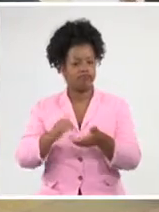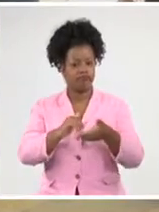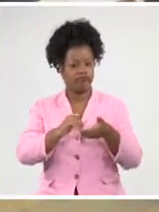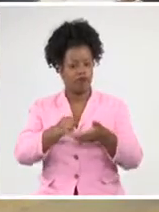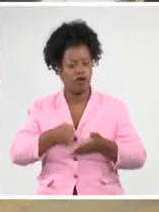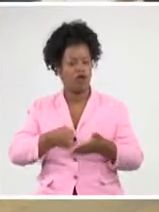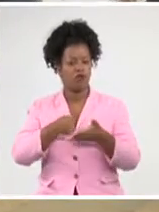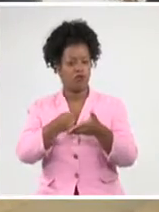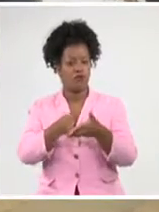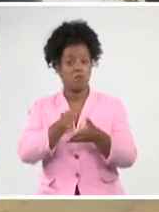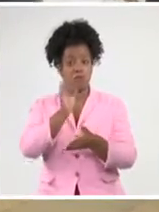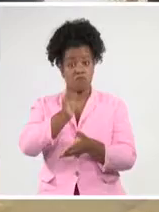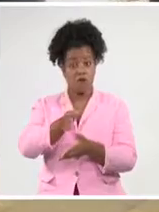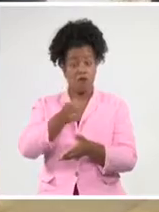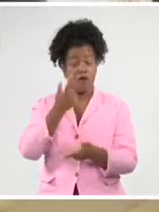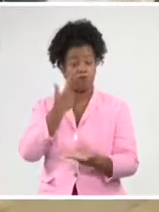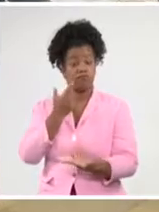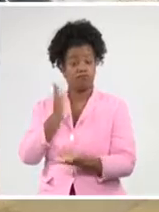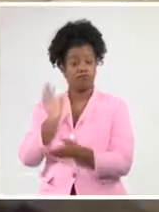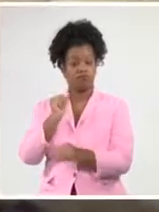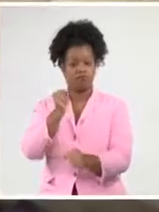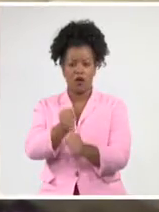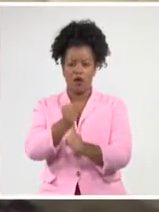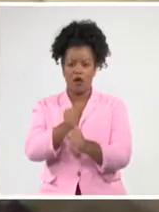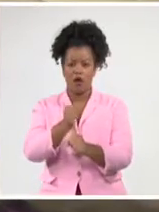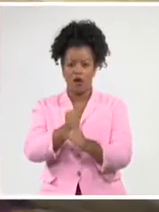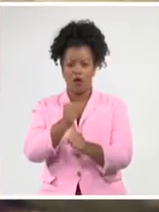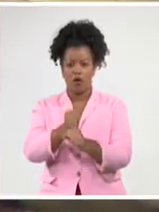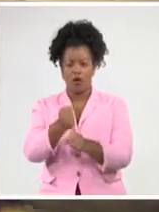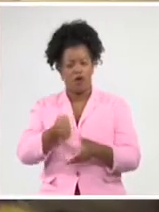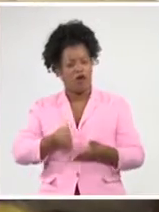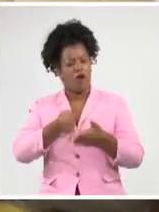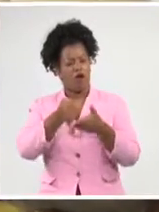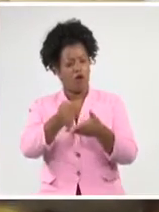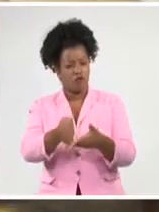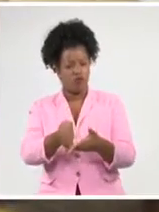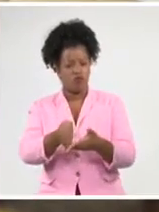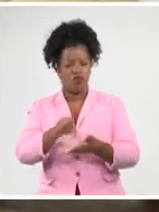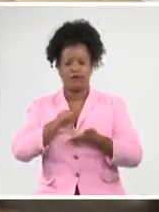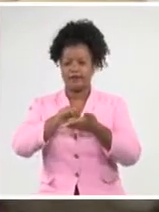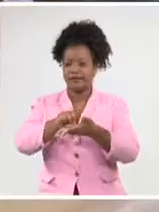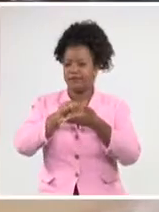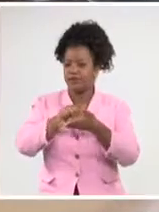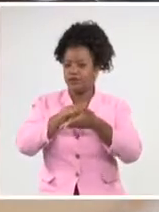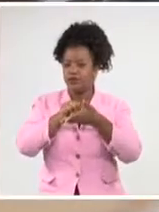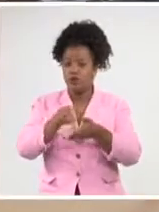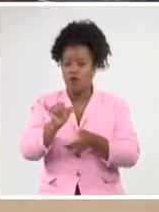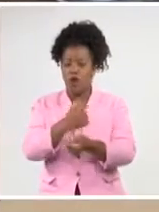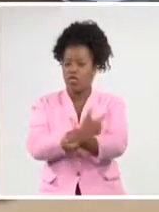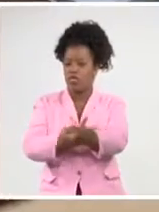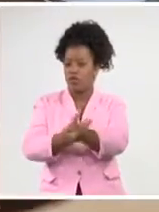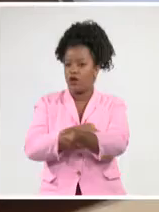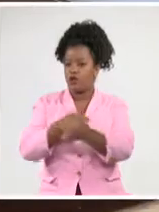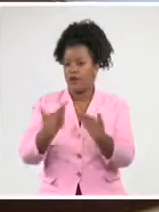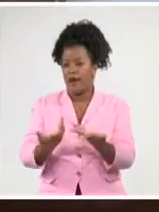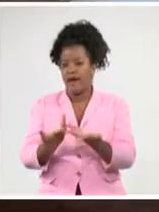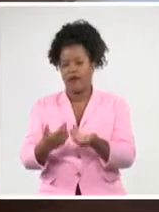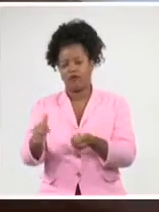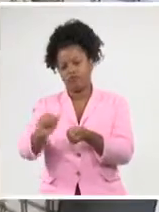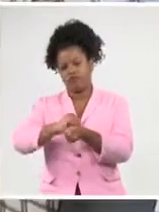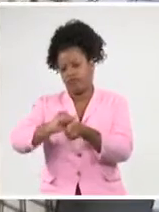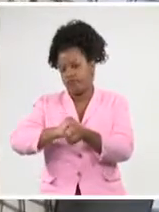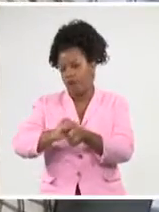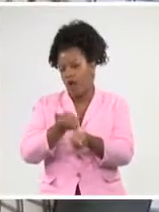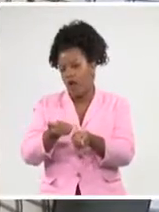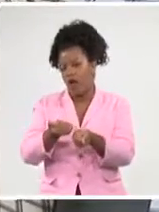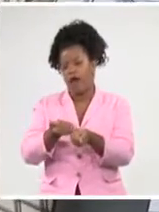demuestran trabajadores del sector del transporte que suman a la prestación de su servicio la entrega de una donación de productos de aseo y limpieza a la extensión del